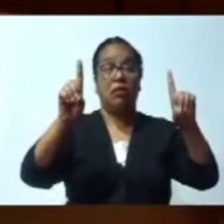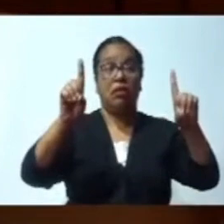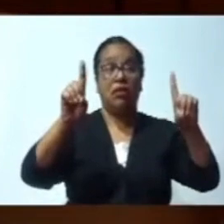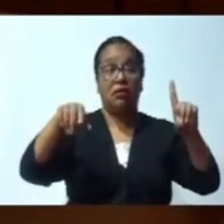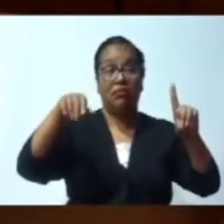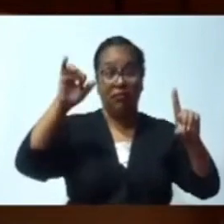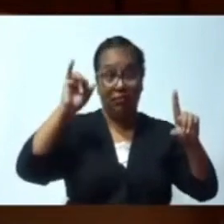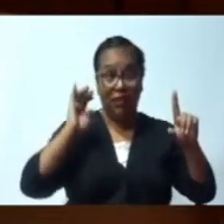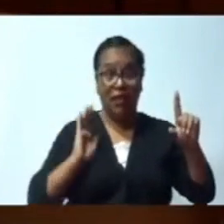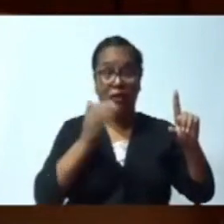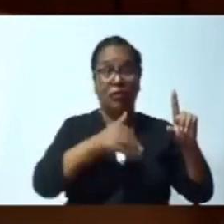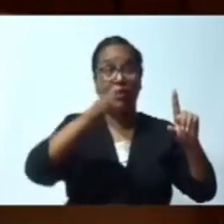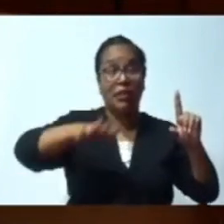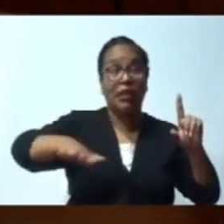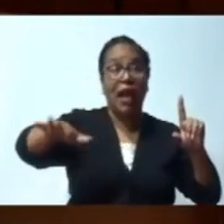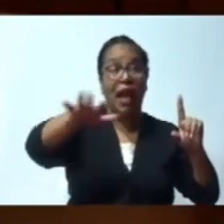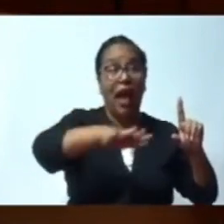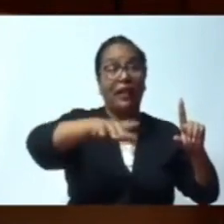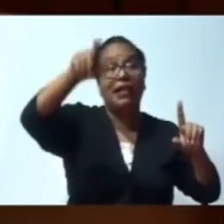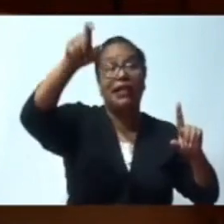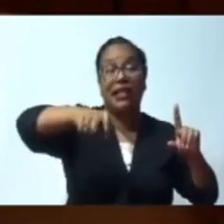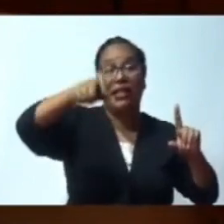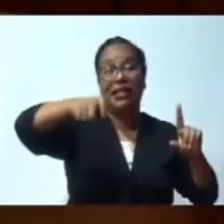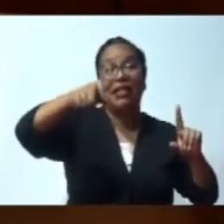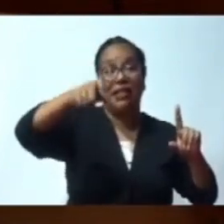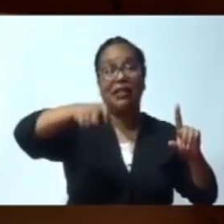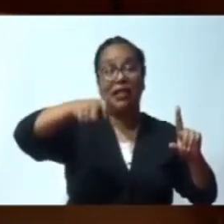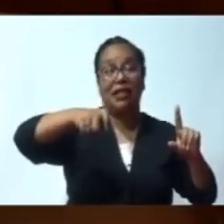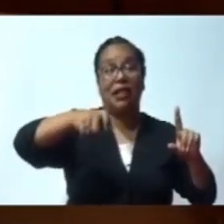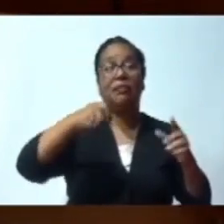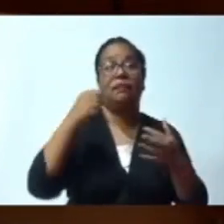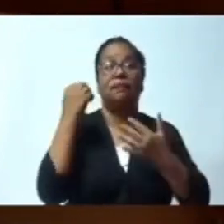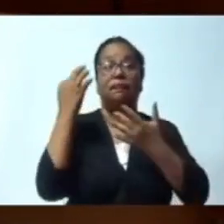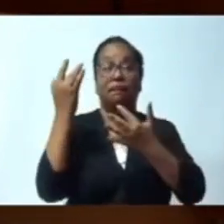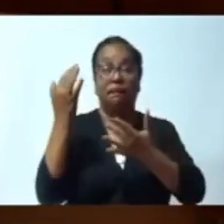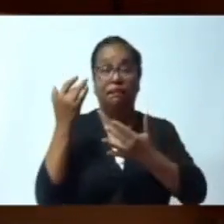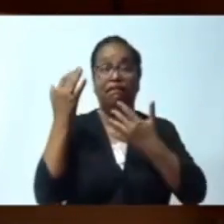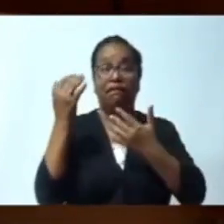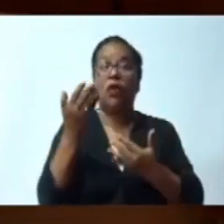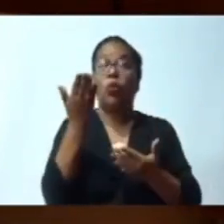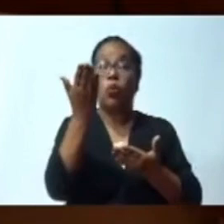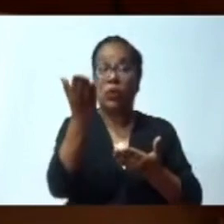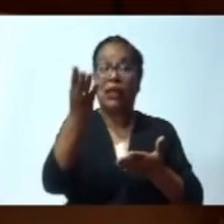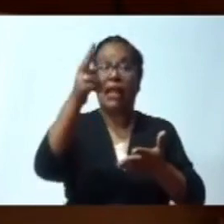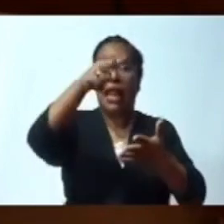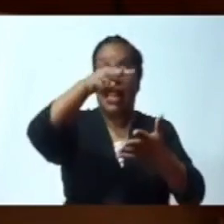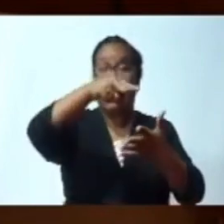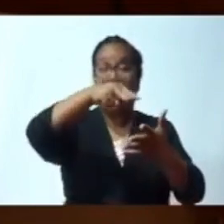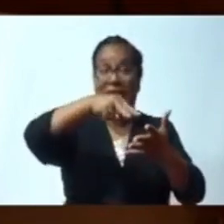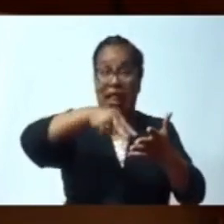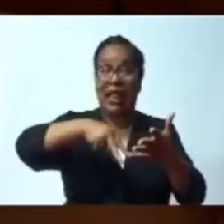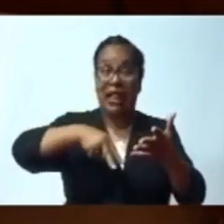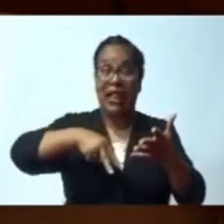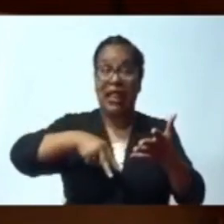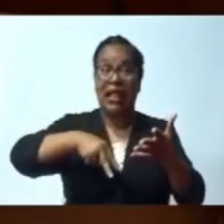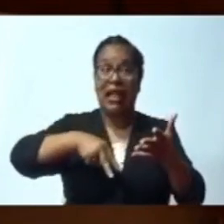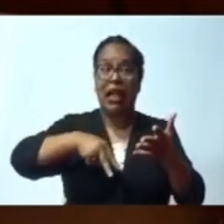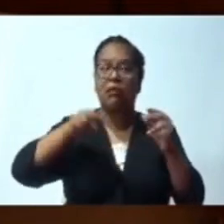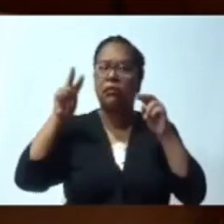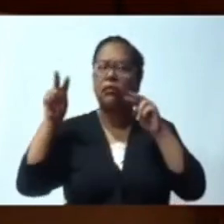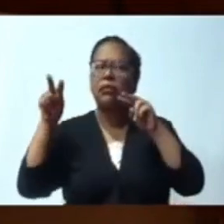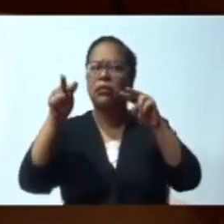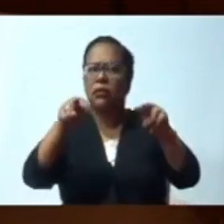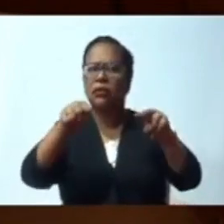tiempo que está rodando montaña abajo, esperando que cuando lea esta carta ponga su mirada en nuestra